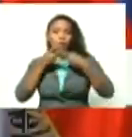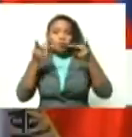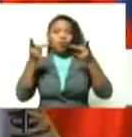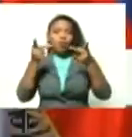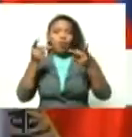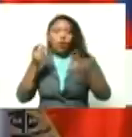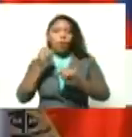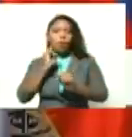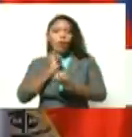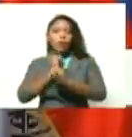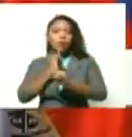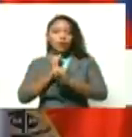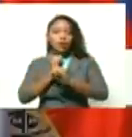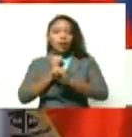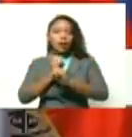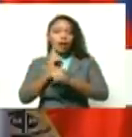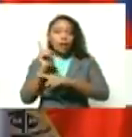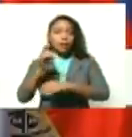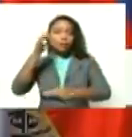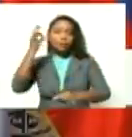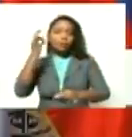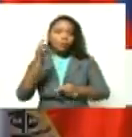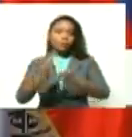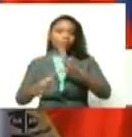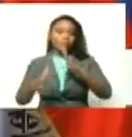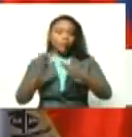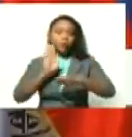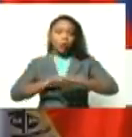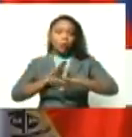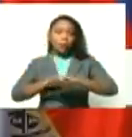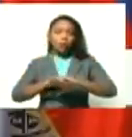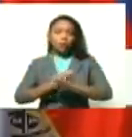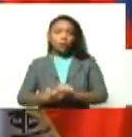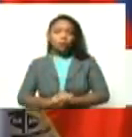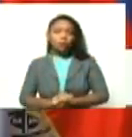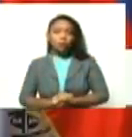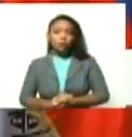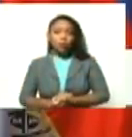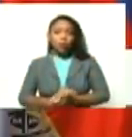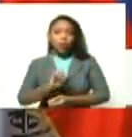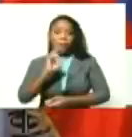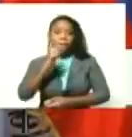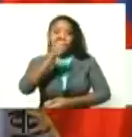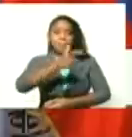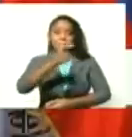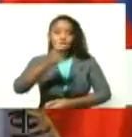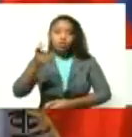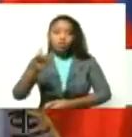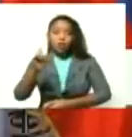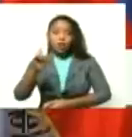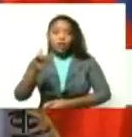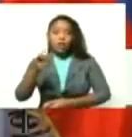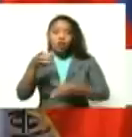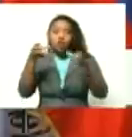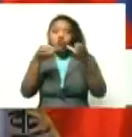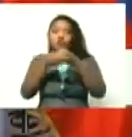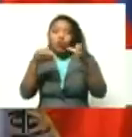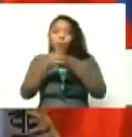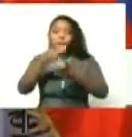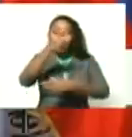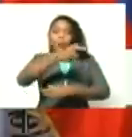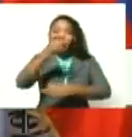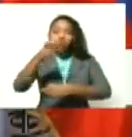redes este lamentable hecho. Unas personas, una horda, pudiera decirse